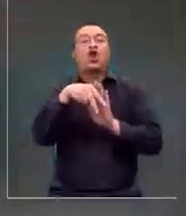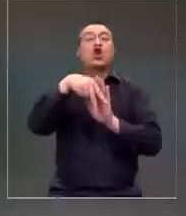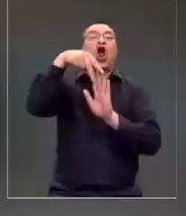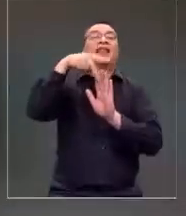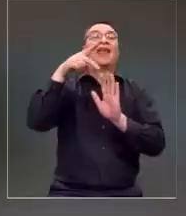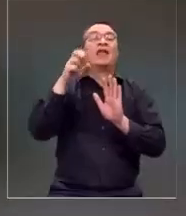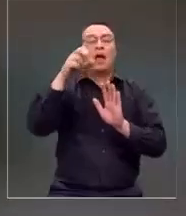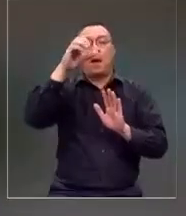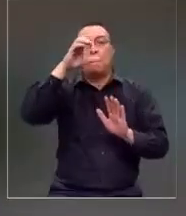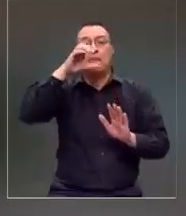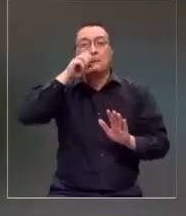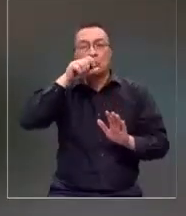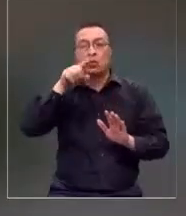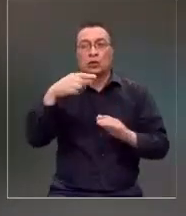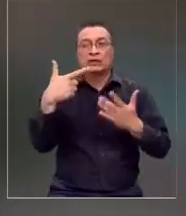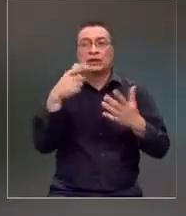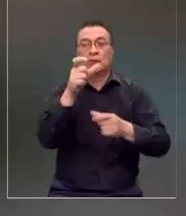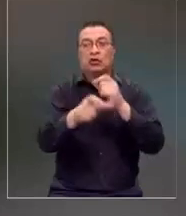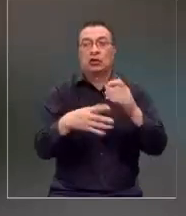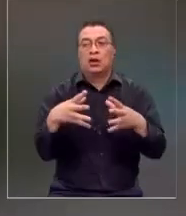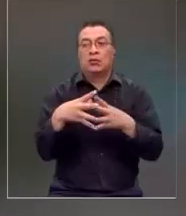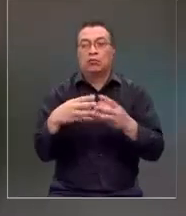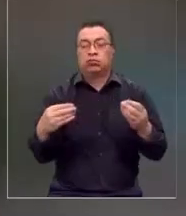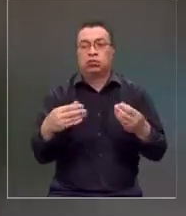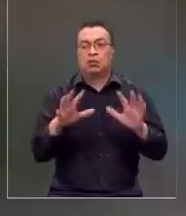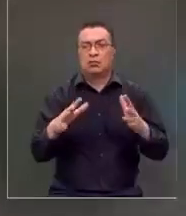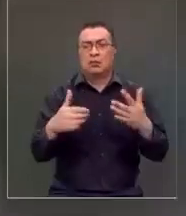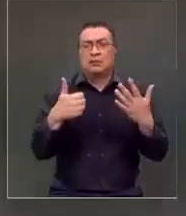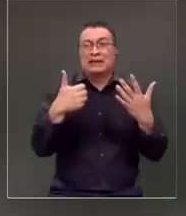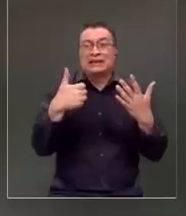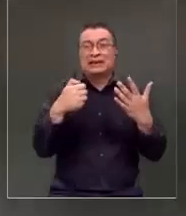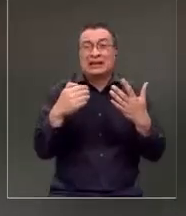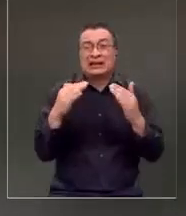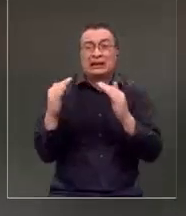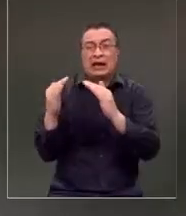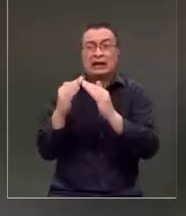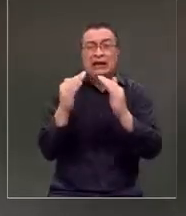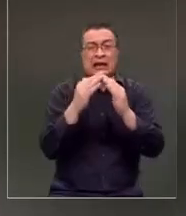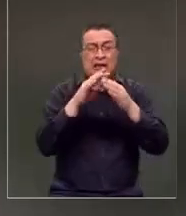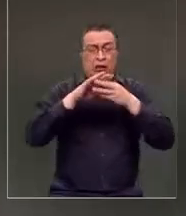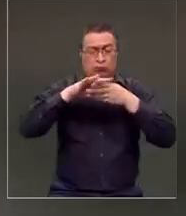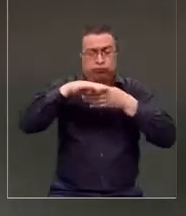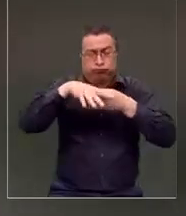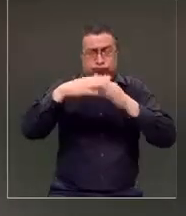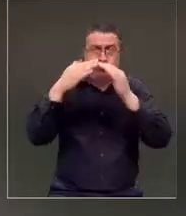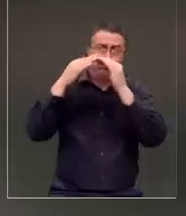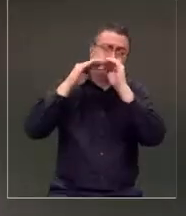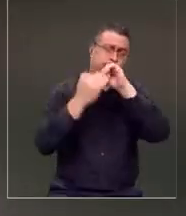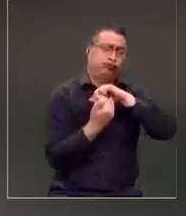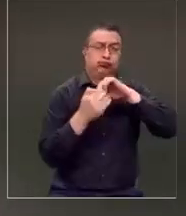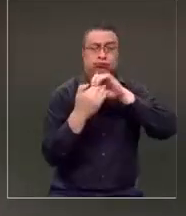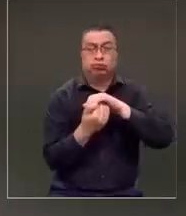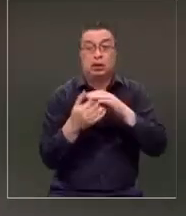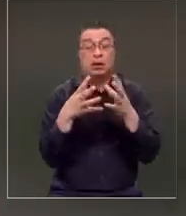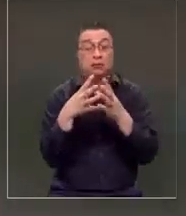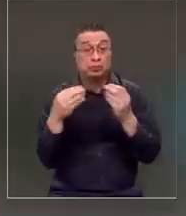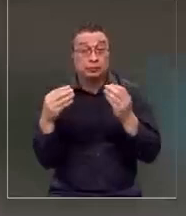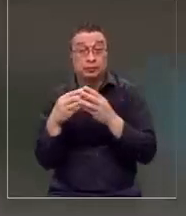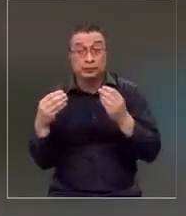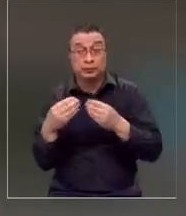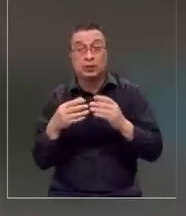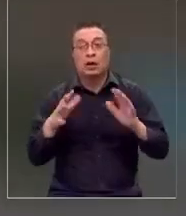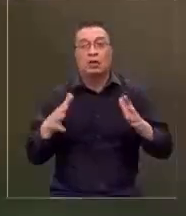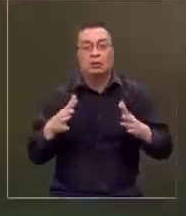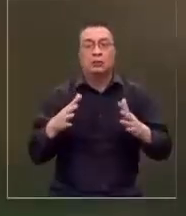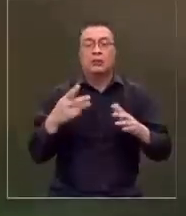7 personas desaparecidas. Hay además unas 60 viviendas sepultadas. Entre los desaparecidos